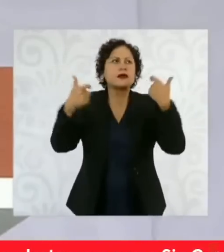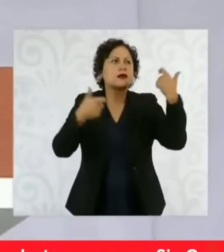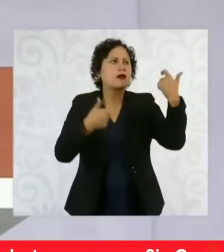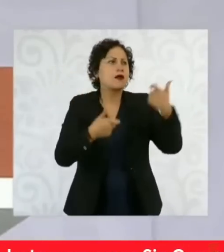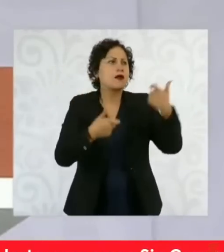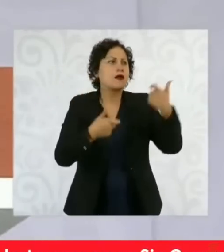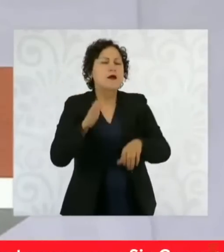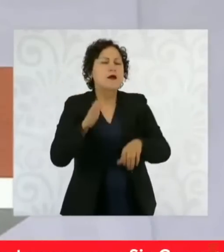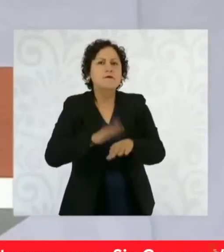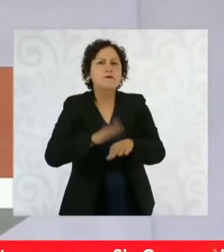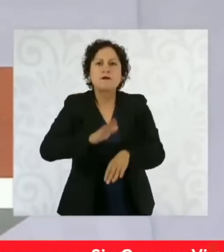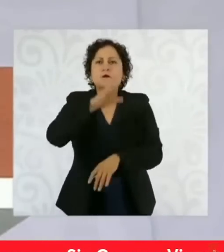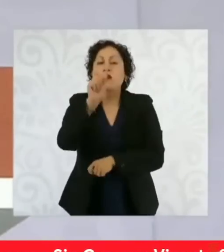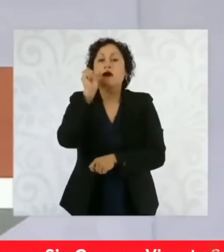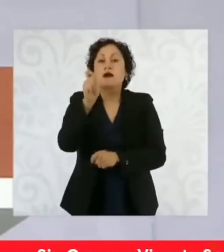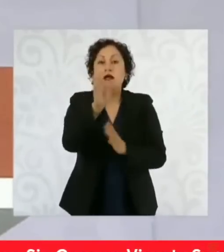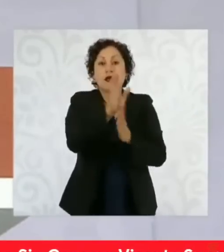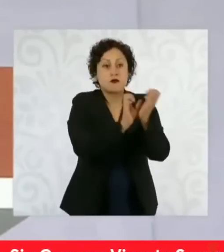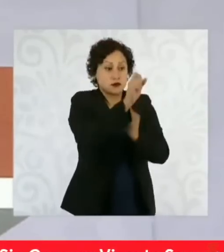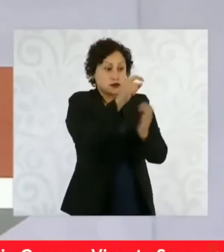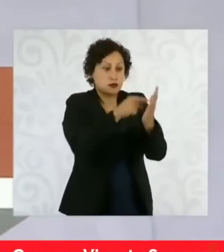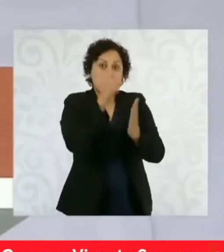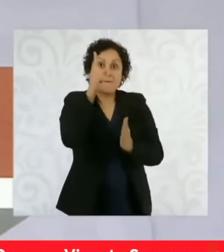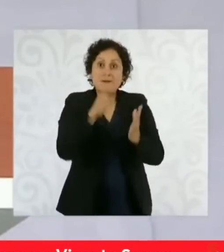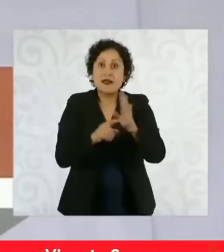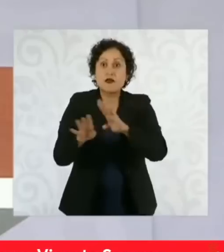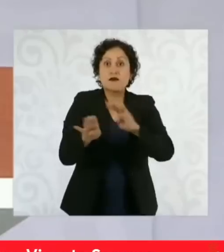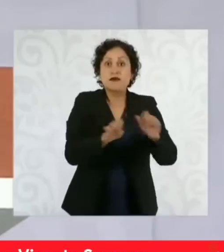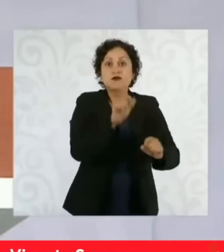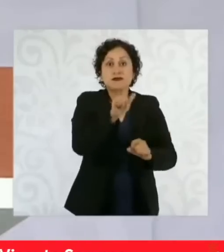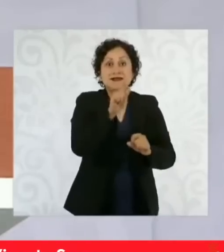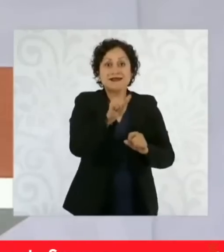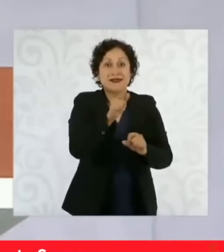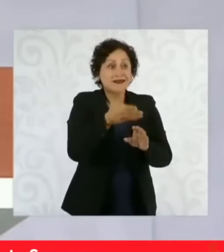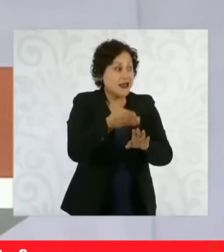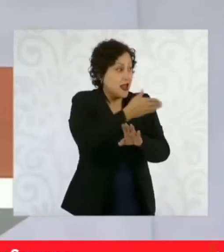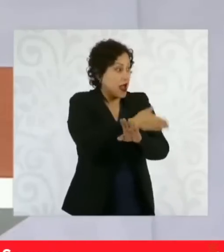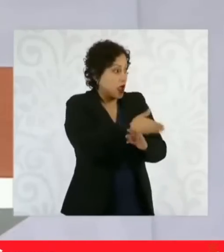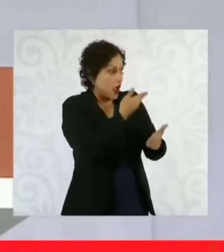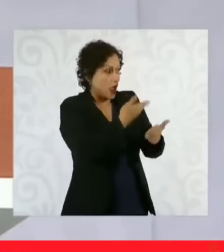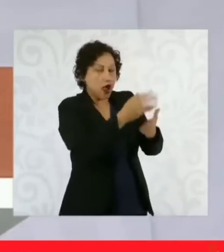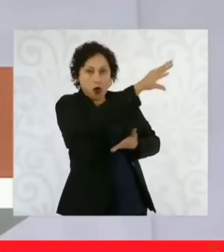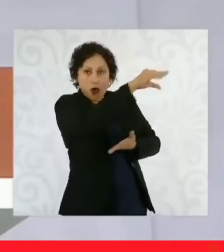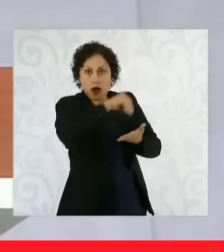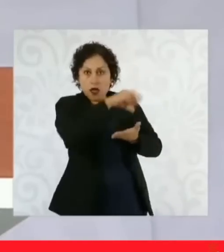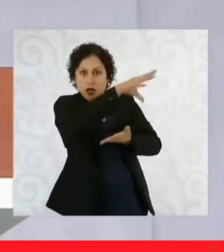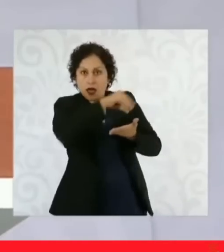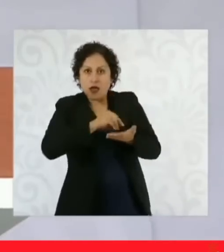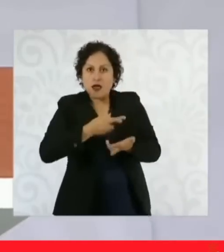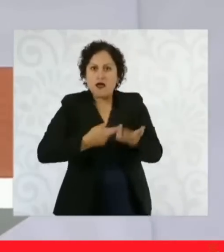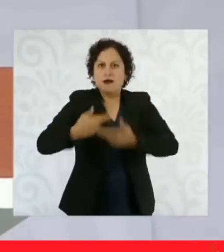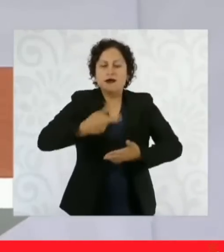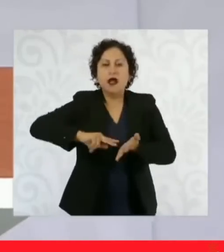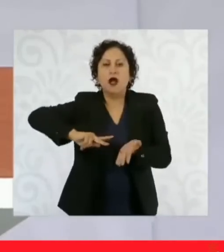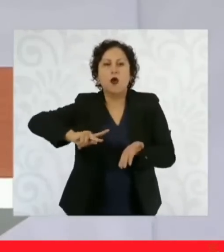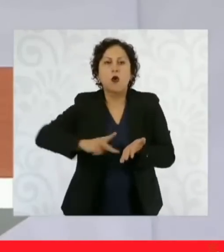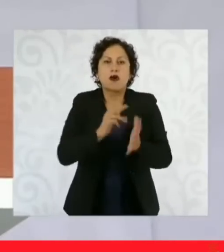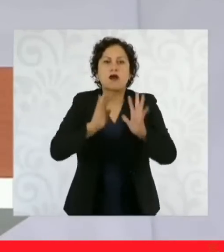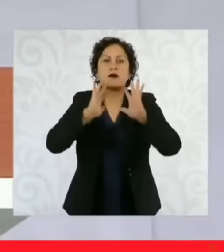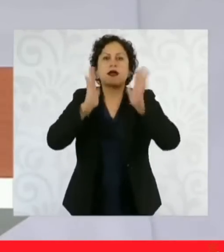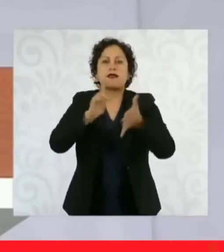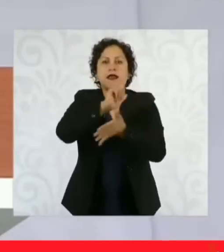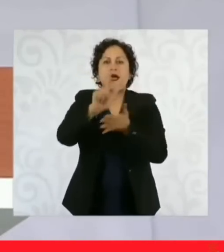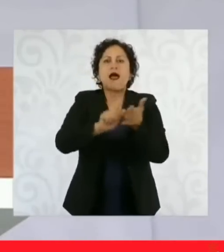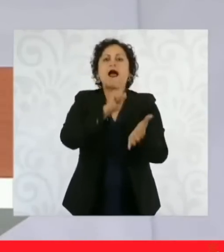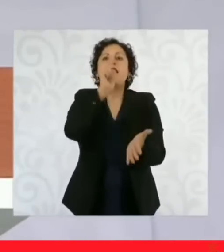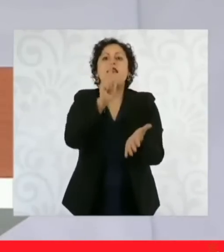social de la Constitución de 1917. Se aprobó la reforma constitucional para que sean elegidos por